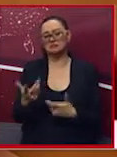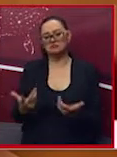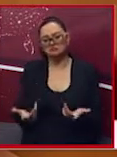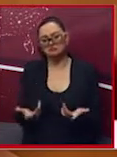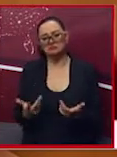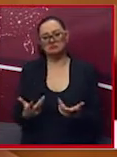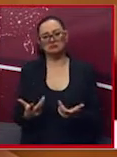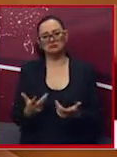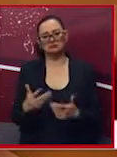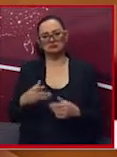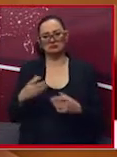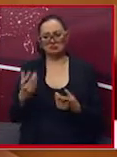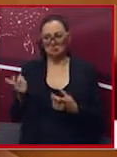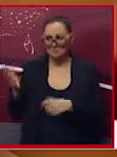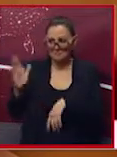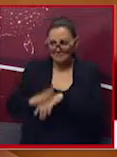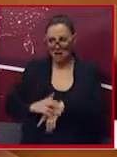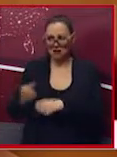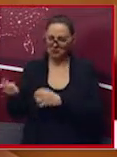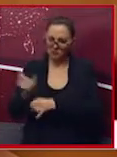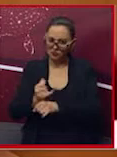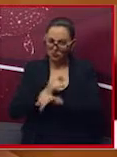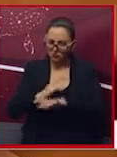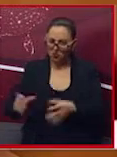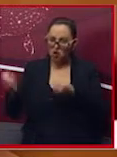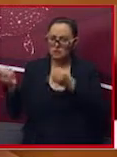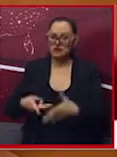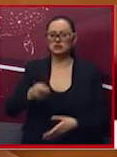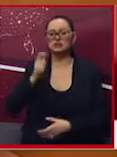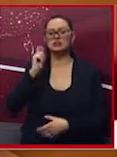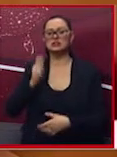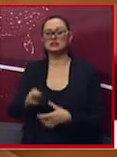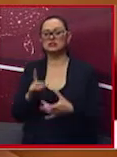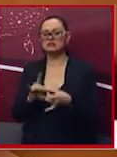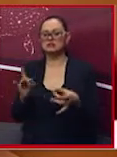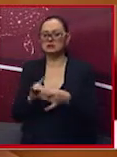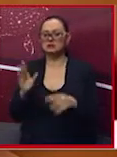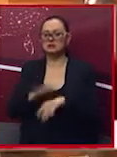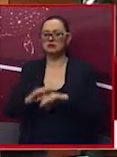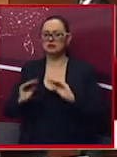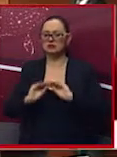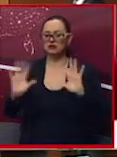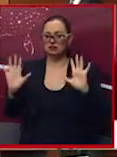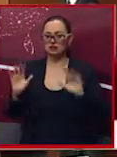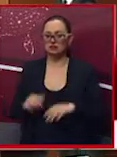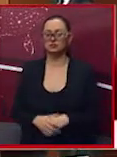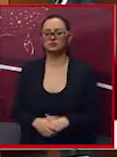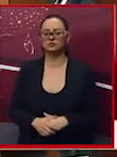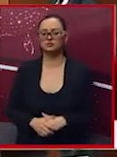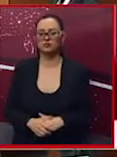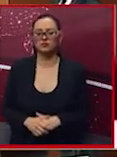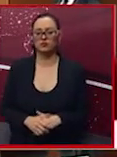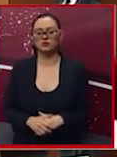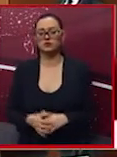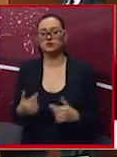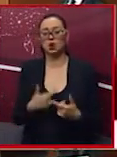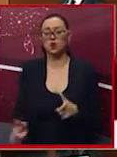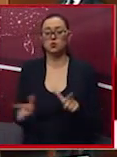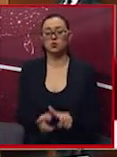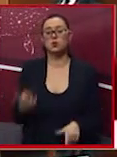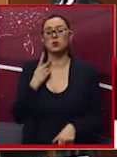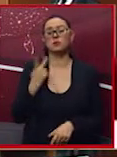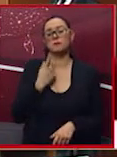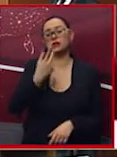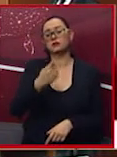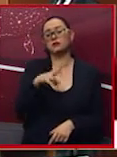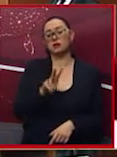tiene mucho que aportar para aclarar lo que allí ocurrió. Bueno, el grupo parlamentario del Partido Verde